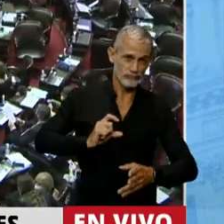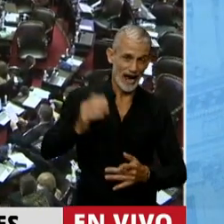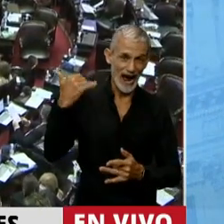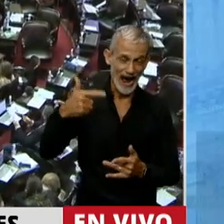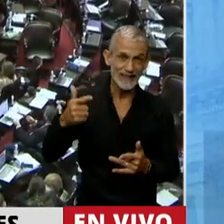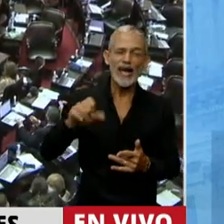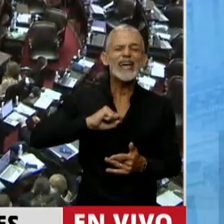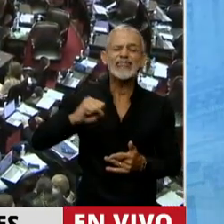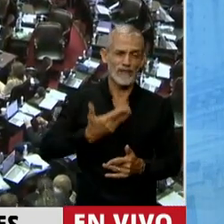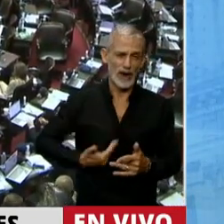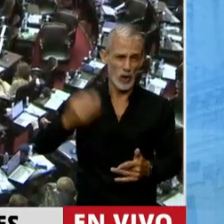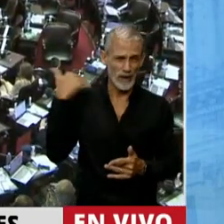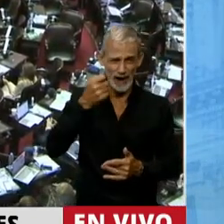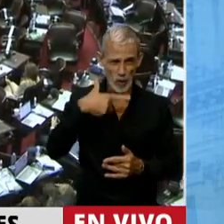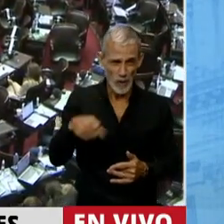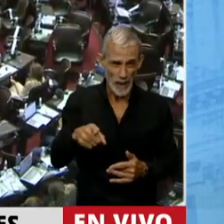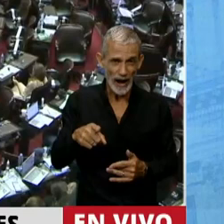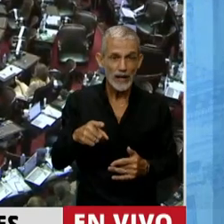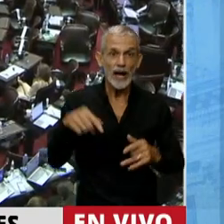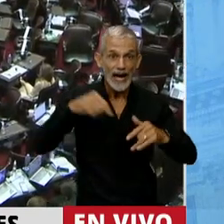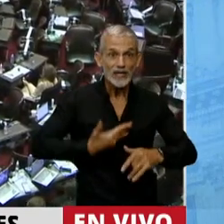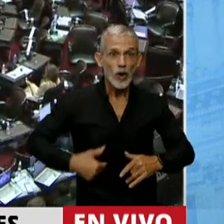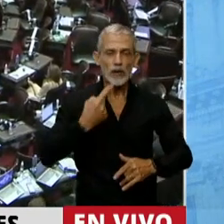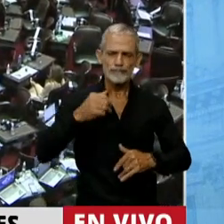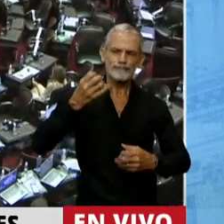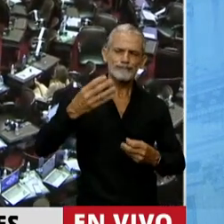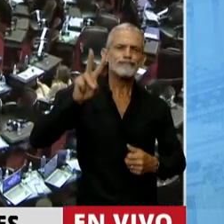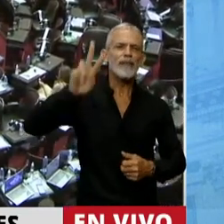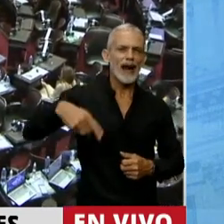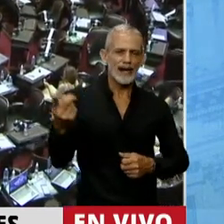50.000 millones de dólares, la estafa del gobierno anterior reconocida por este gobierno,